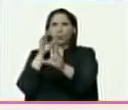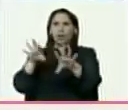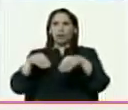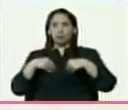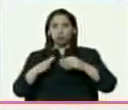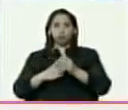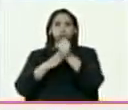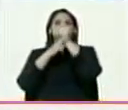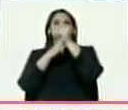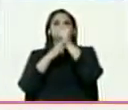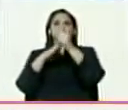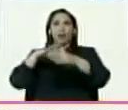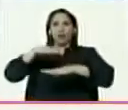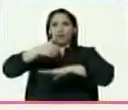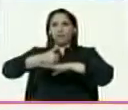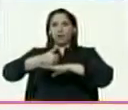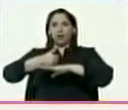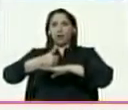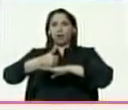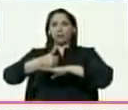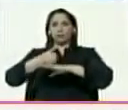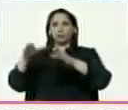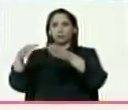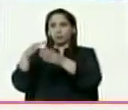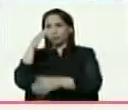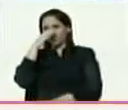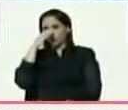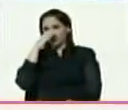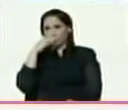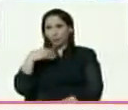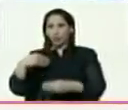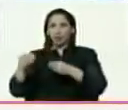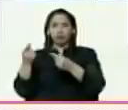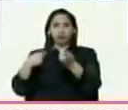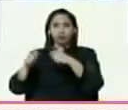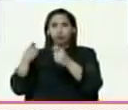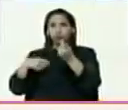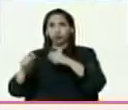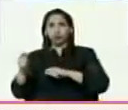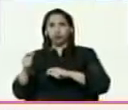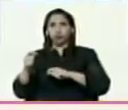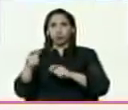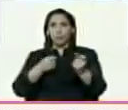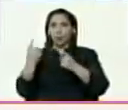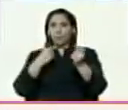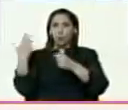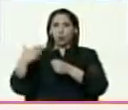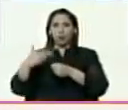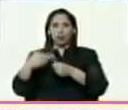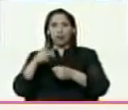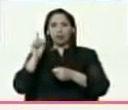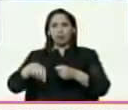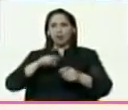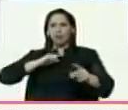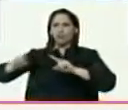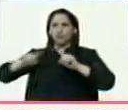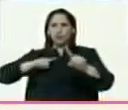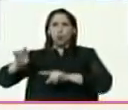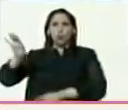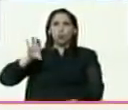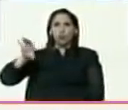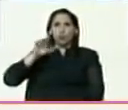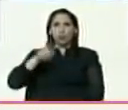cabecilla de los rastrojos manejando el negocio ilícito el contrabando de gasolina y ordenando extorsiones así como